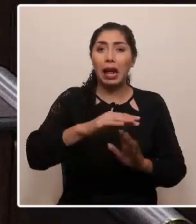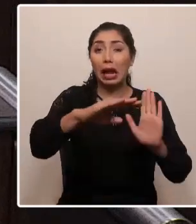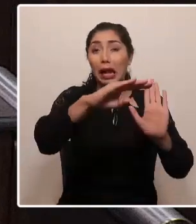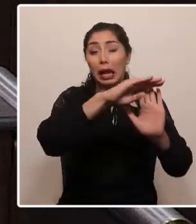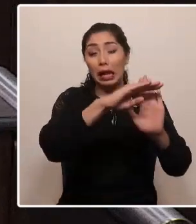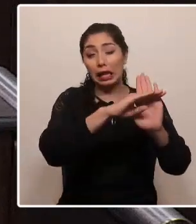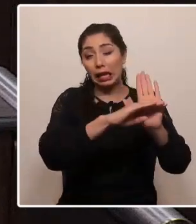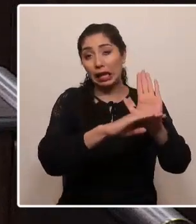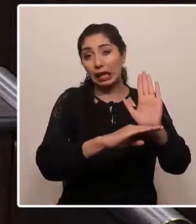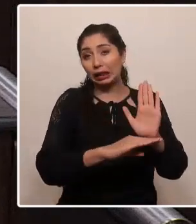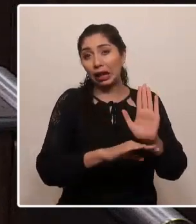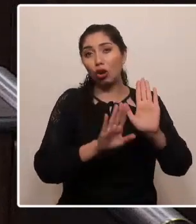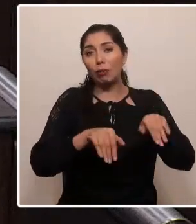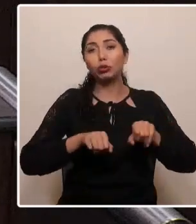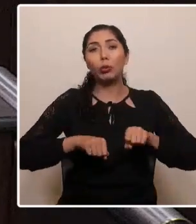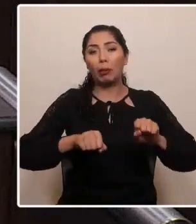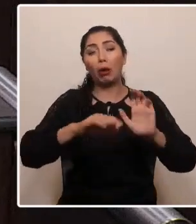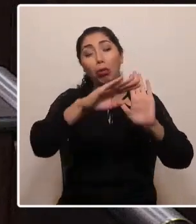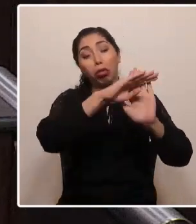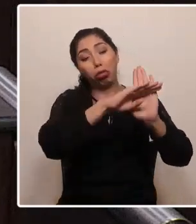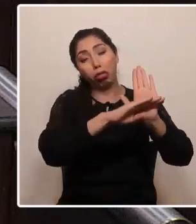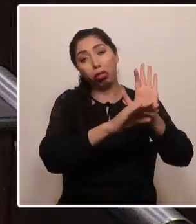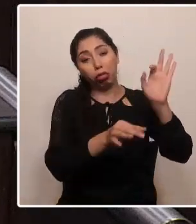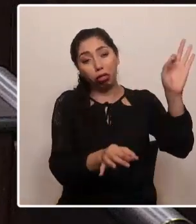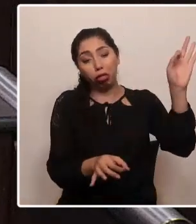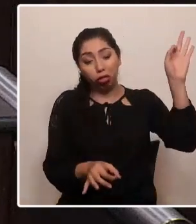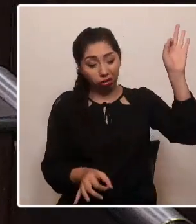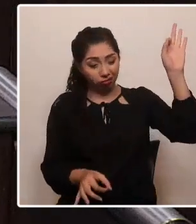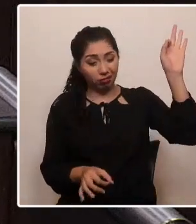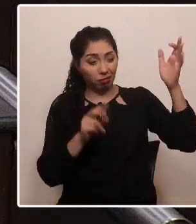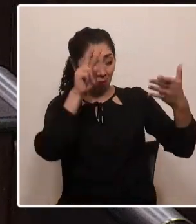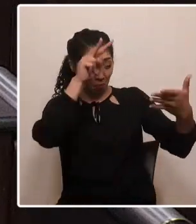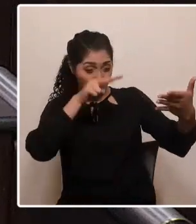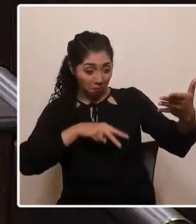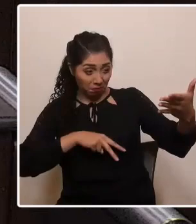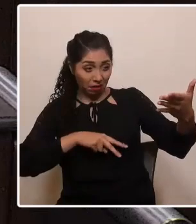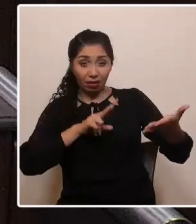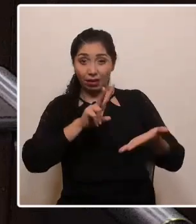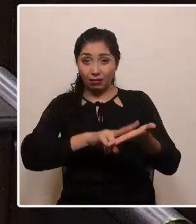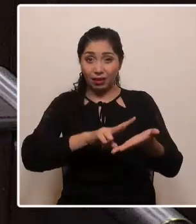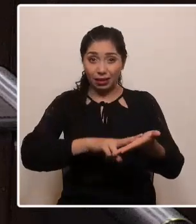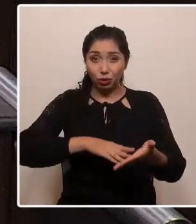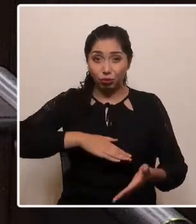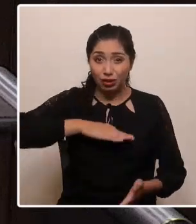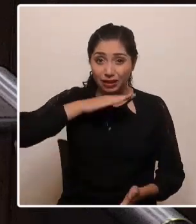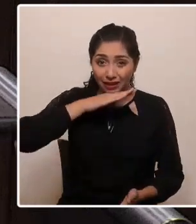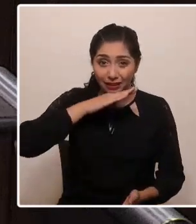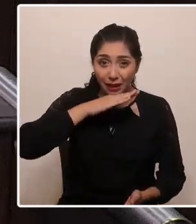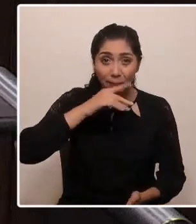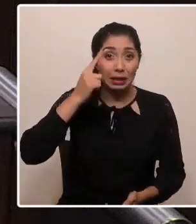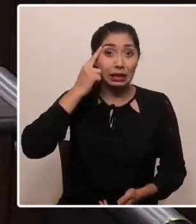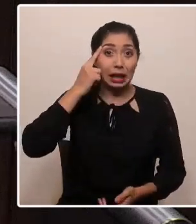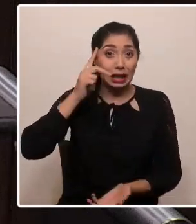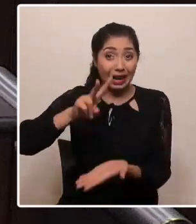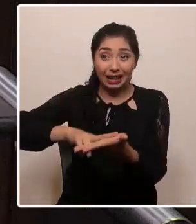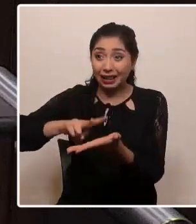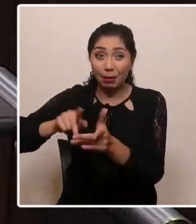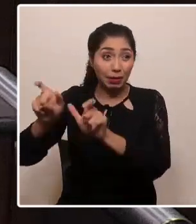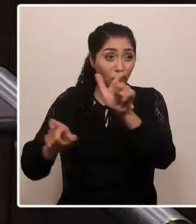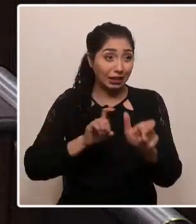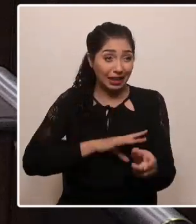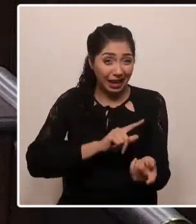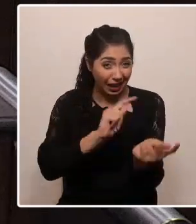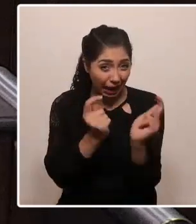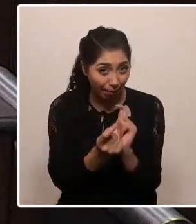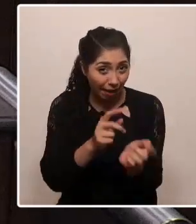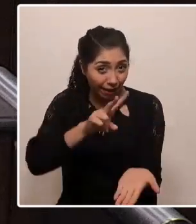de supermercados en la Constitución para creer que la realidad cotidiana de los chilenos y chilenas va a cambiar. Y por